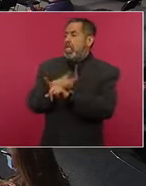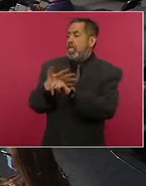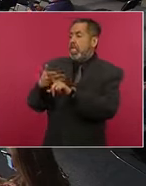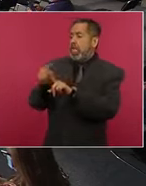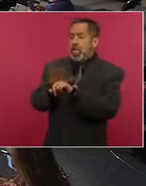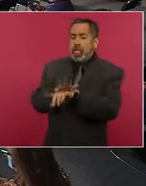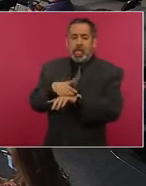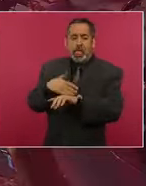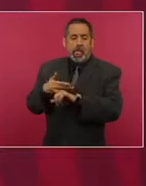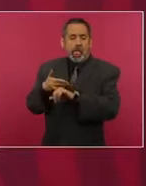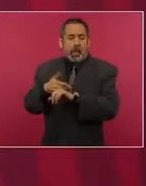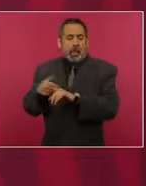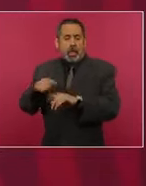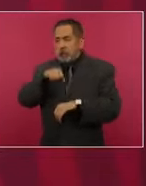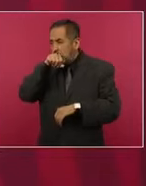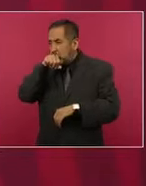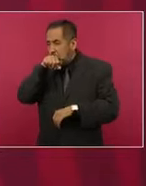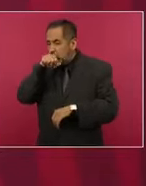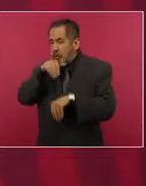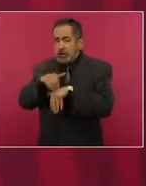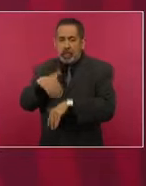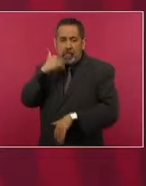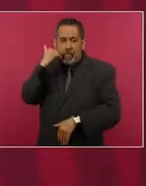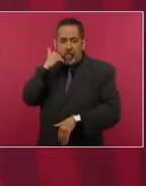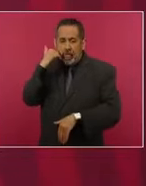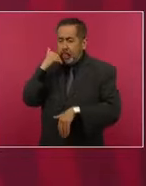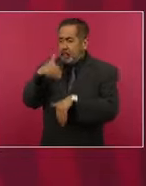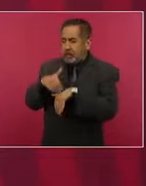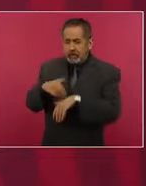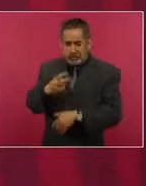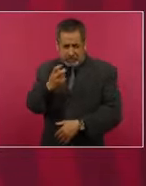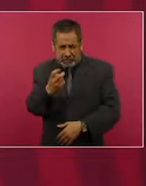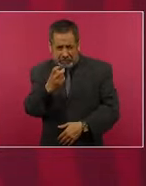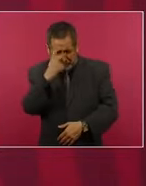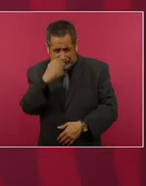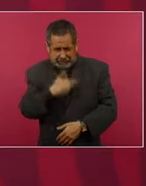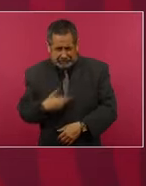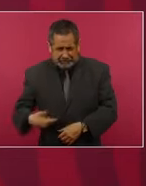salamero, lambiscone, barbero,